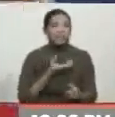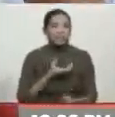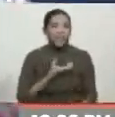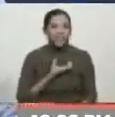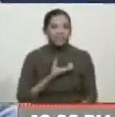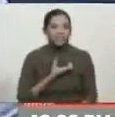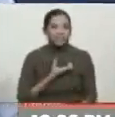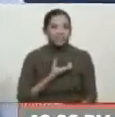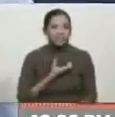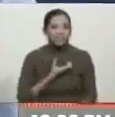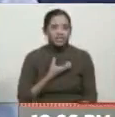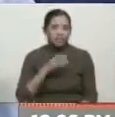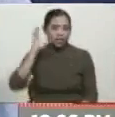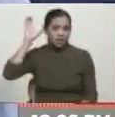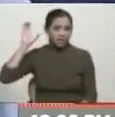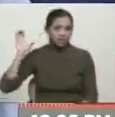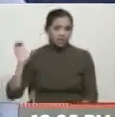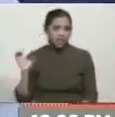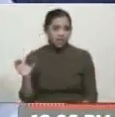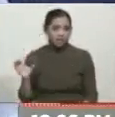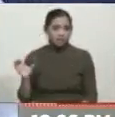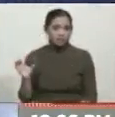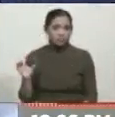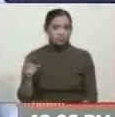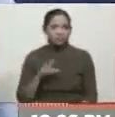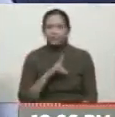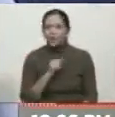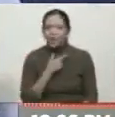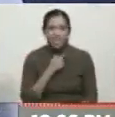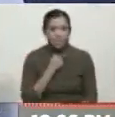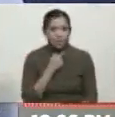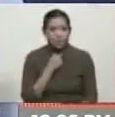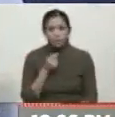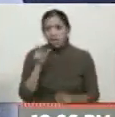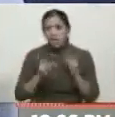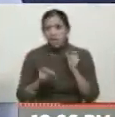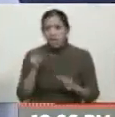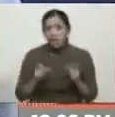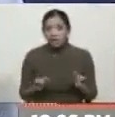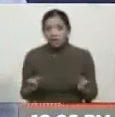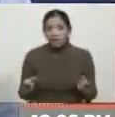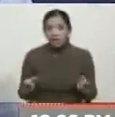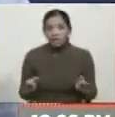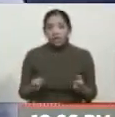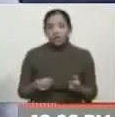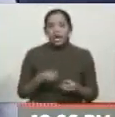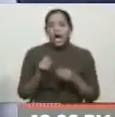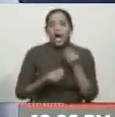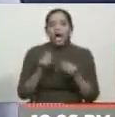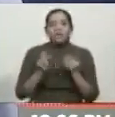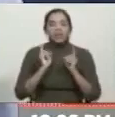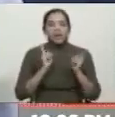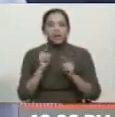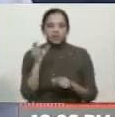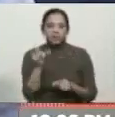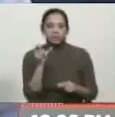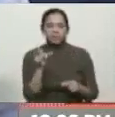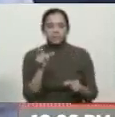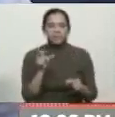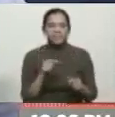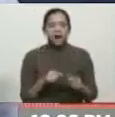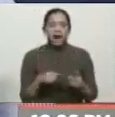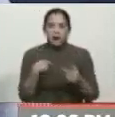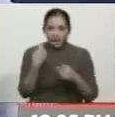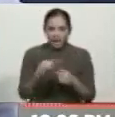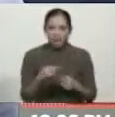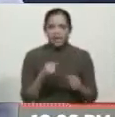en los estados no les gusta que la gente que hace algunas críticas a los que después se llaman